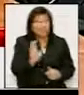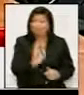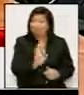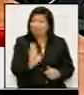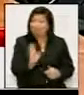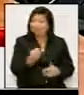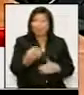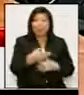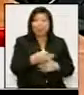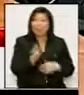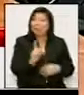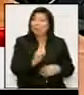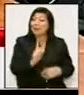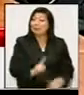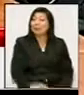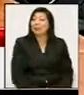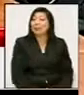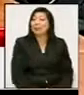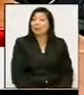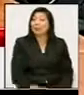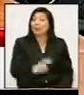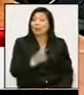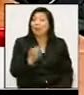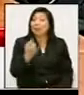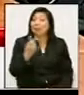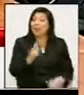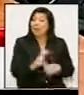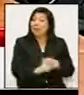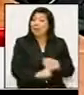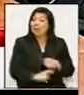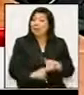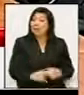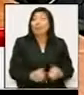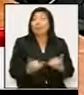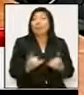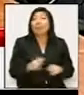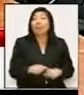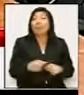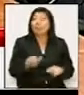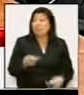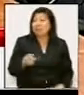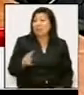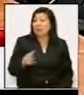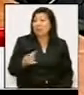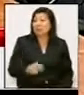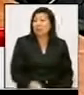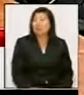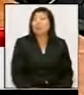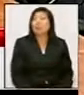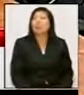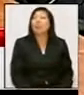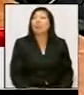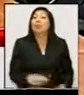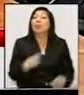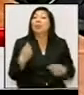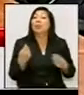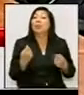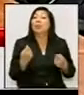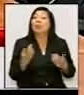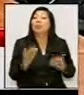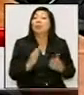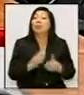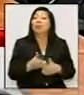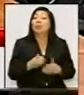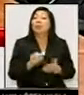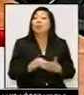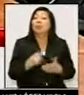la provincia, sino para el Cusco y para el país, que pretende incrementar el sector turismo, la llegada de